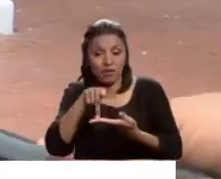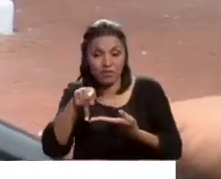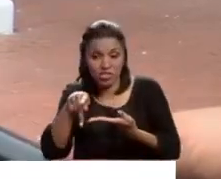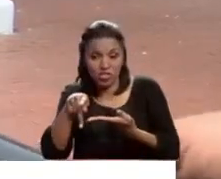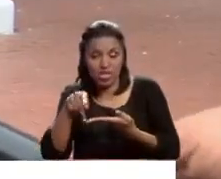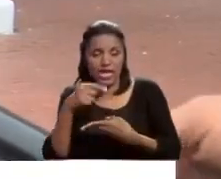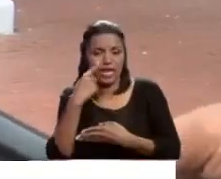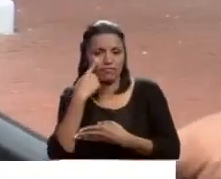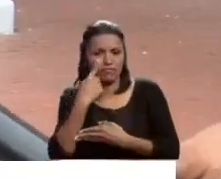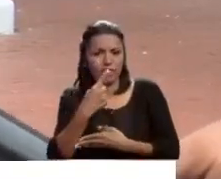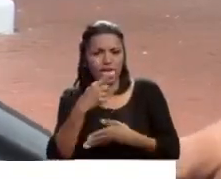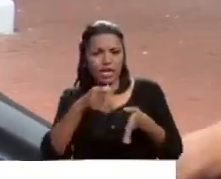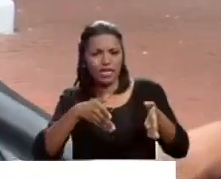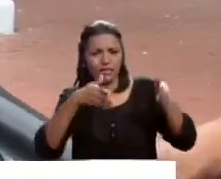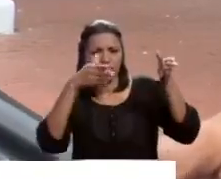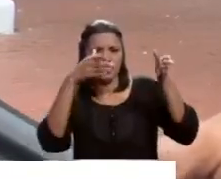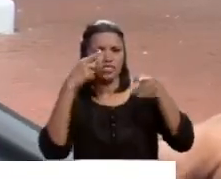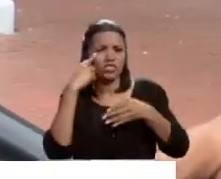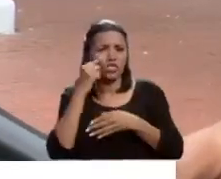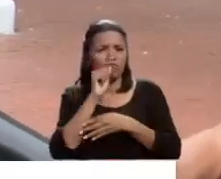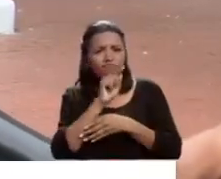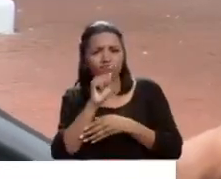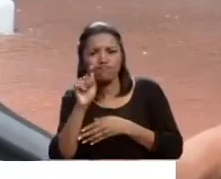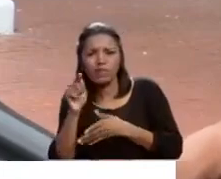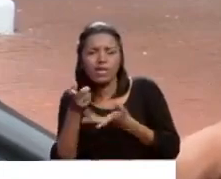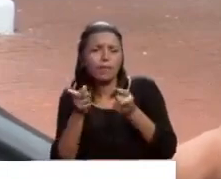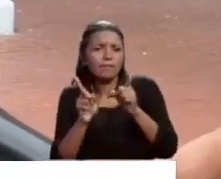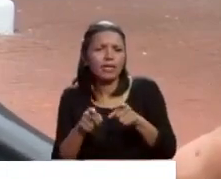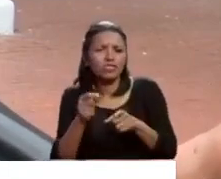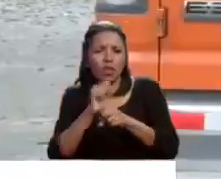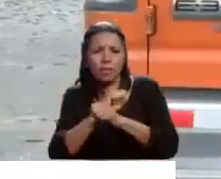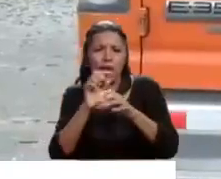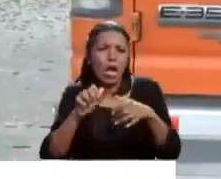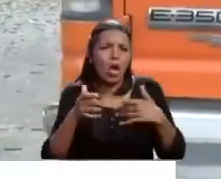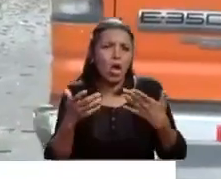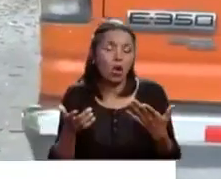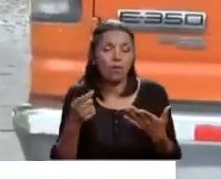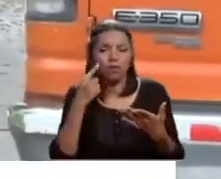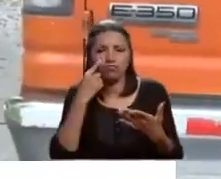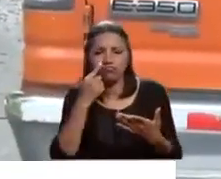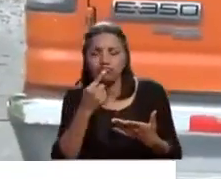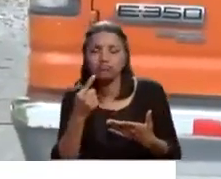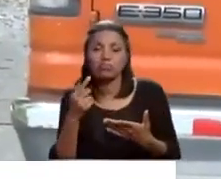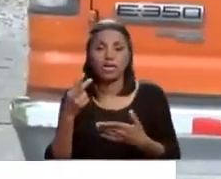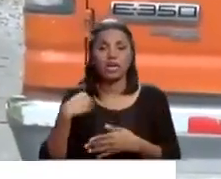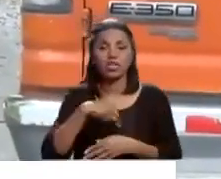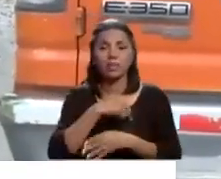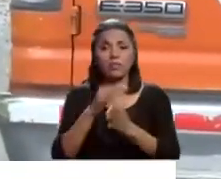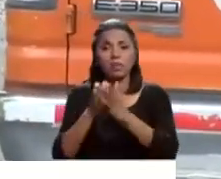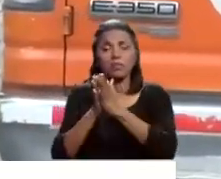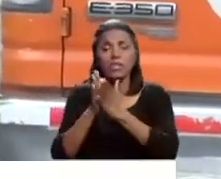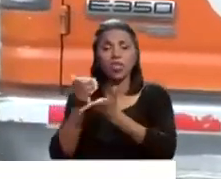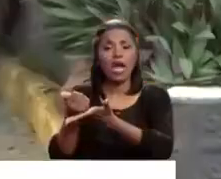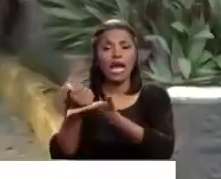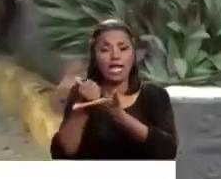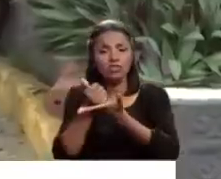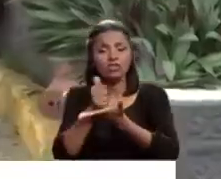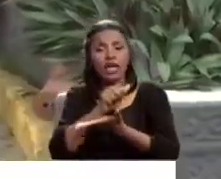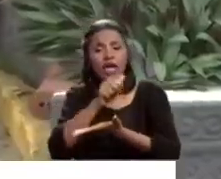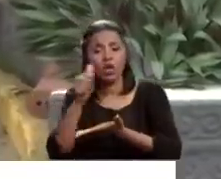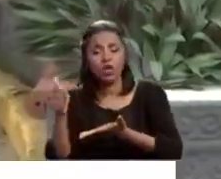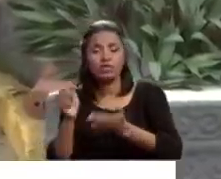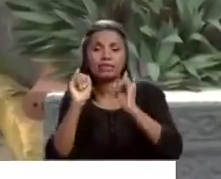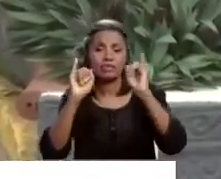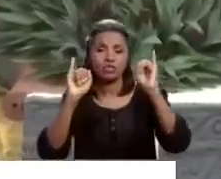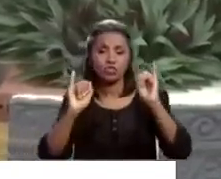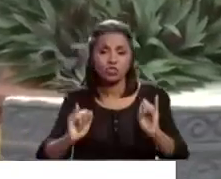determinar cuál podría ser la causa del hecho. Nosotros estamos pidiendo auxilio a algunas instituciones públicas para